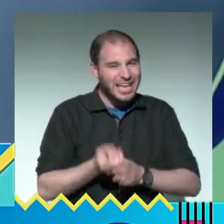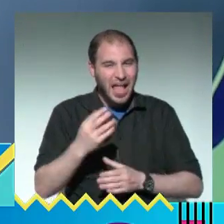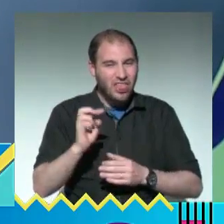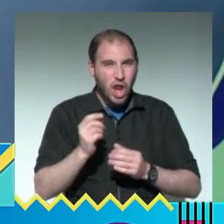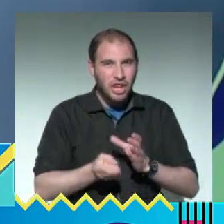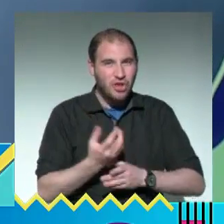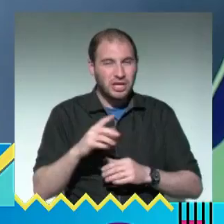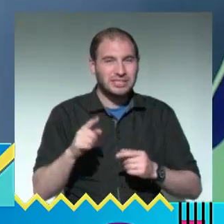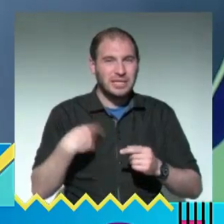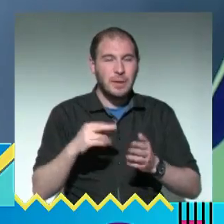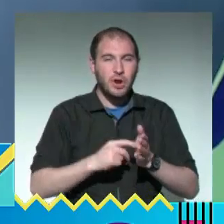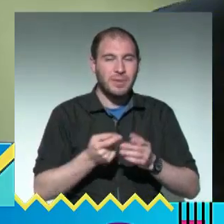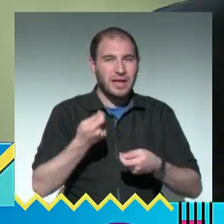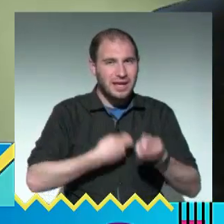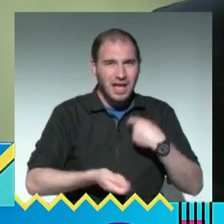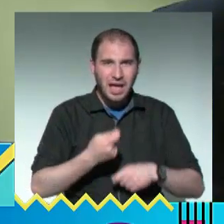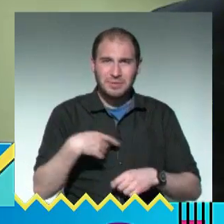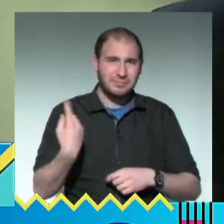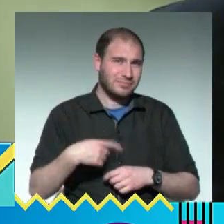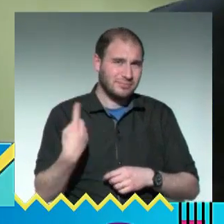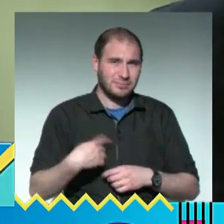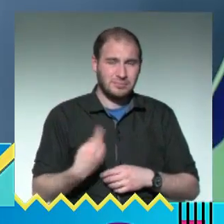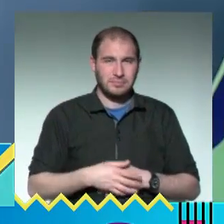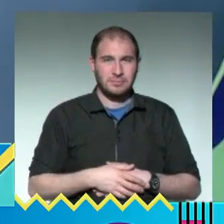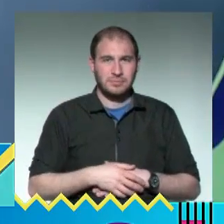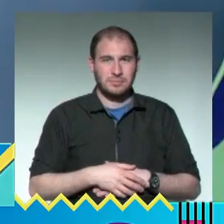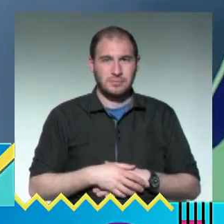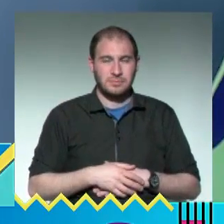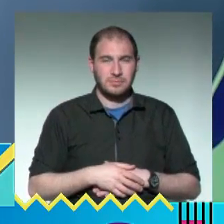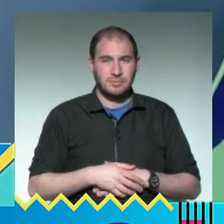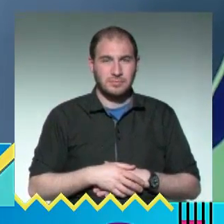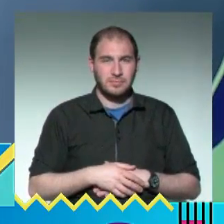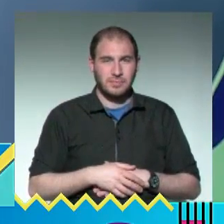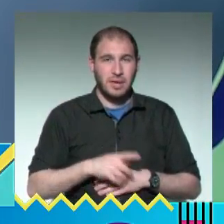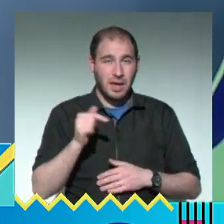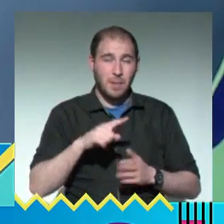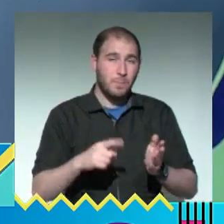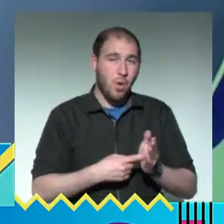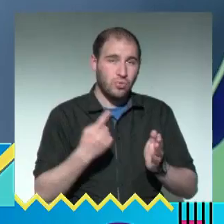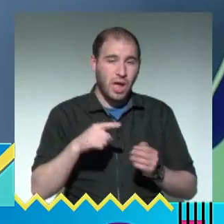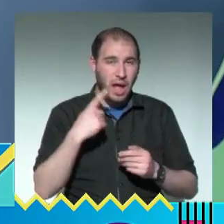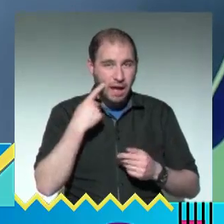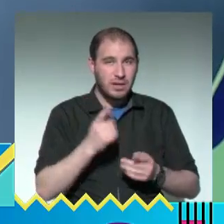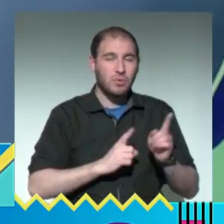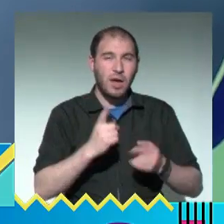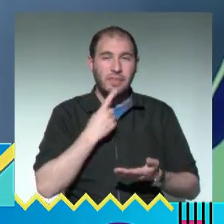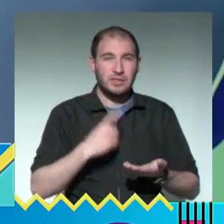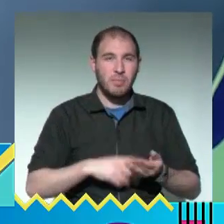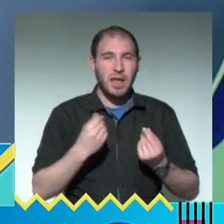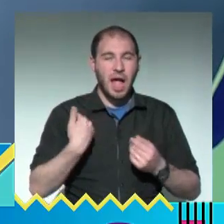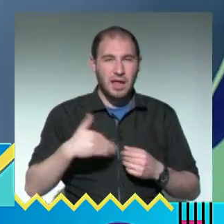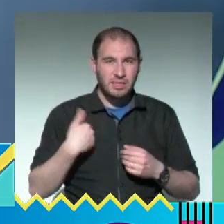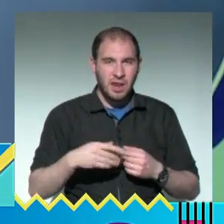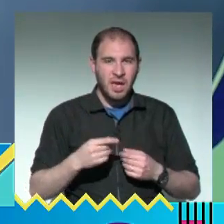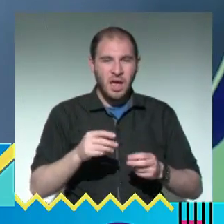dólares. Entonces siempre tenemos problemas de crisis cambiaria de manera recurrente. Ahí está el punto, digo, ¿cuáles son las medidas para que Argentina